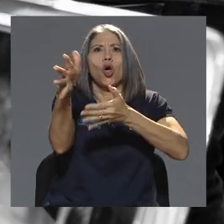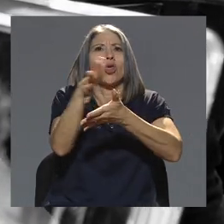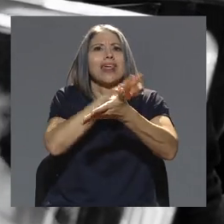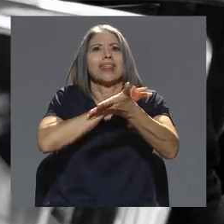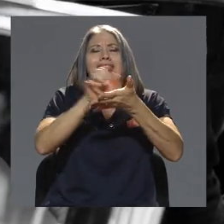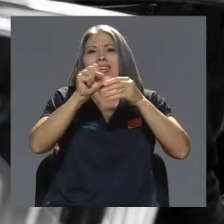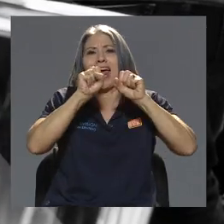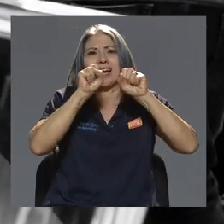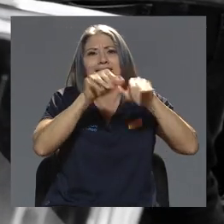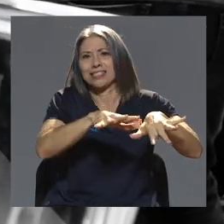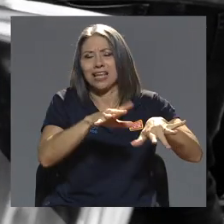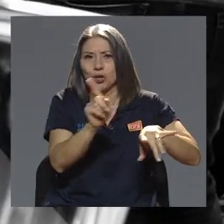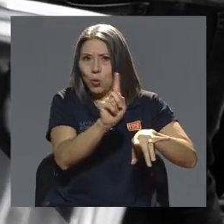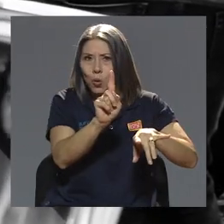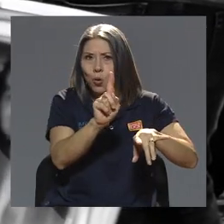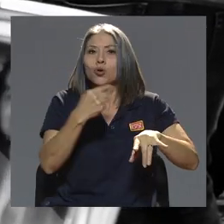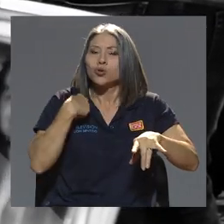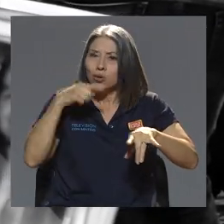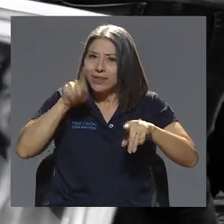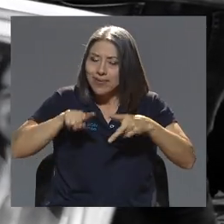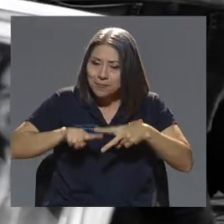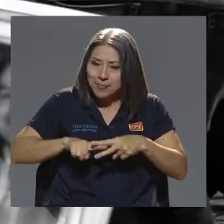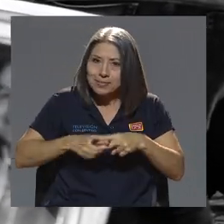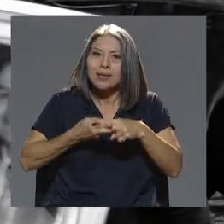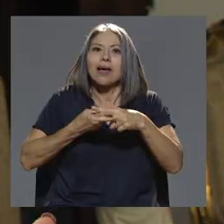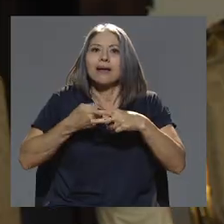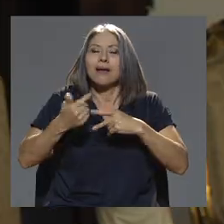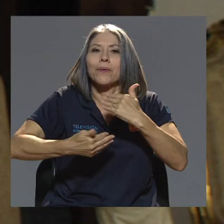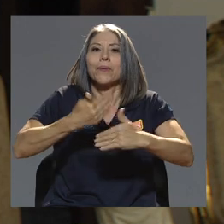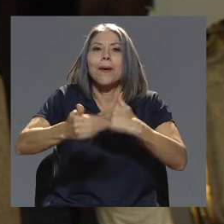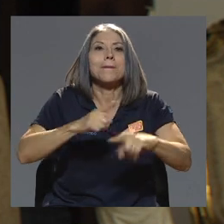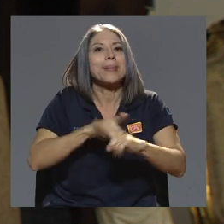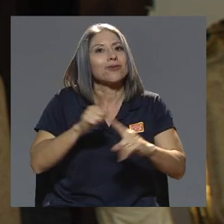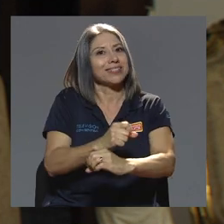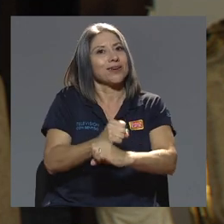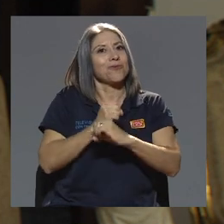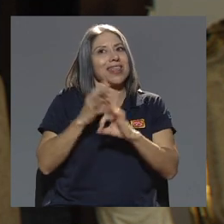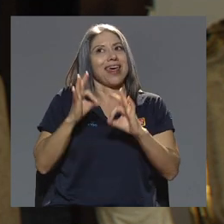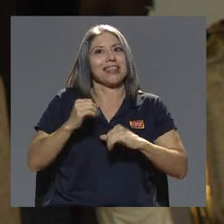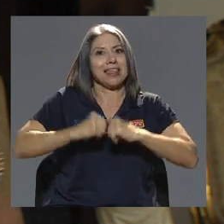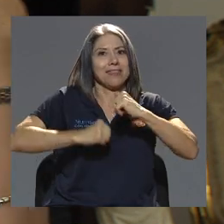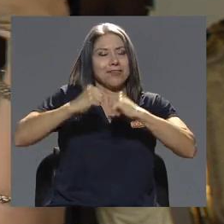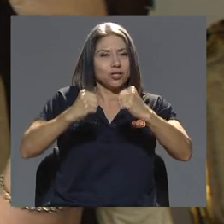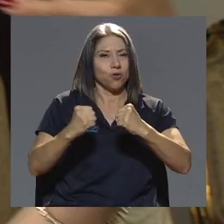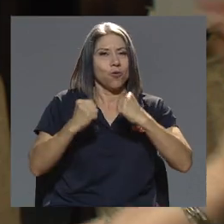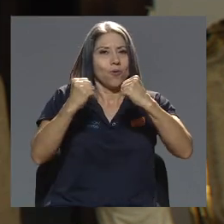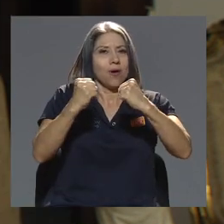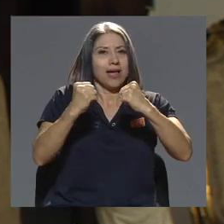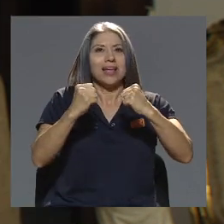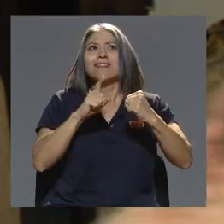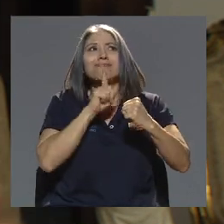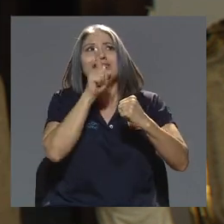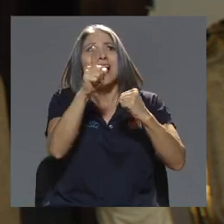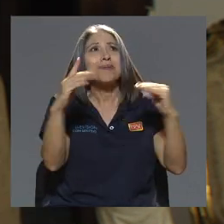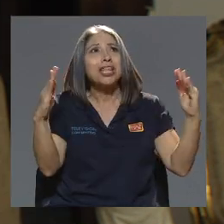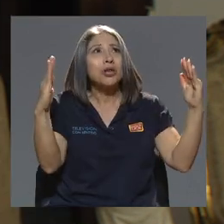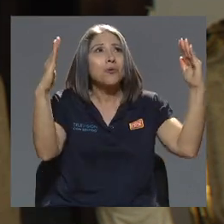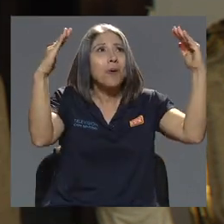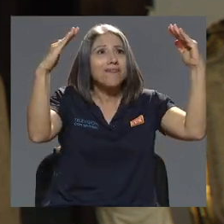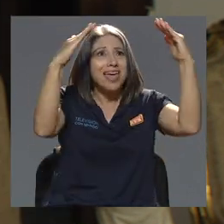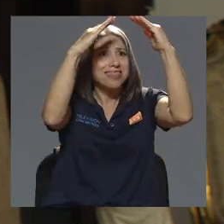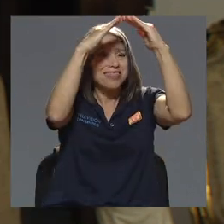a hacer nada si no tenía la seguridad que el edificio aguantaba. Y aunque no había techos y los árboles crecían de las paredes y la humedad y